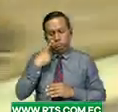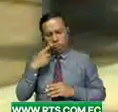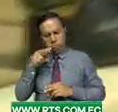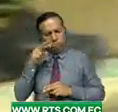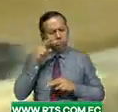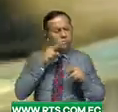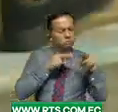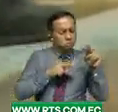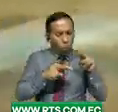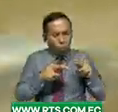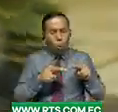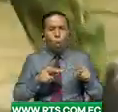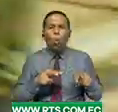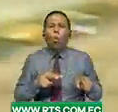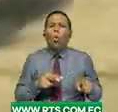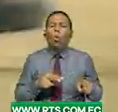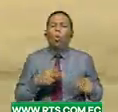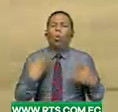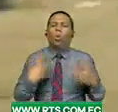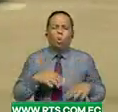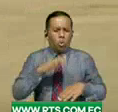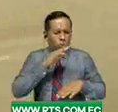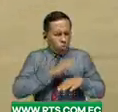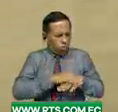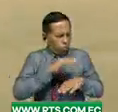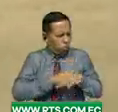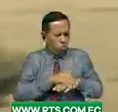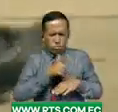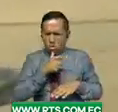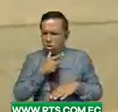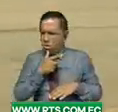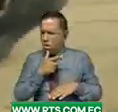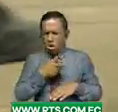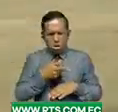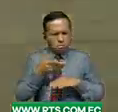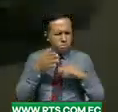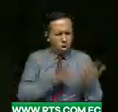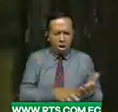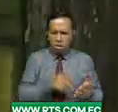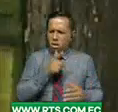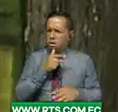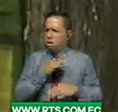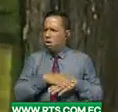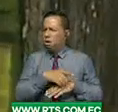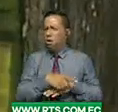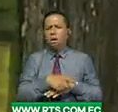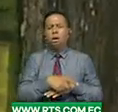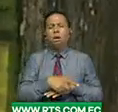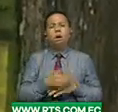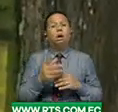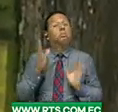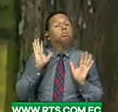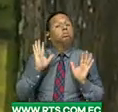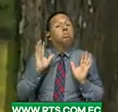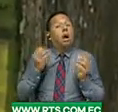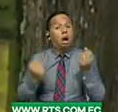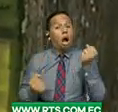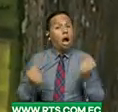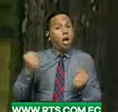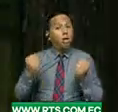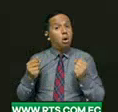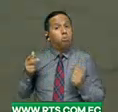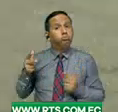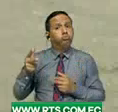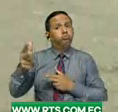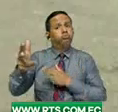que permitan determinar quiénes son los causantes de este nuevo hecho violento. Que vino unos carros, pasaban de arriba y para